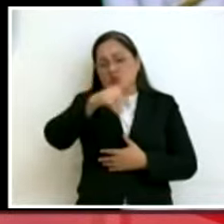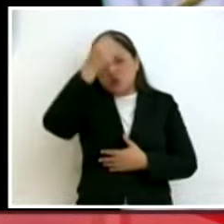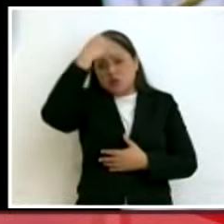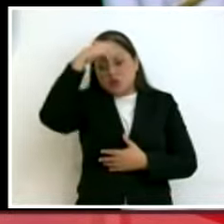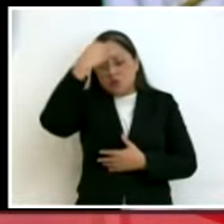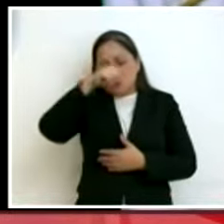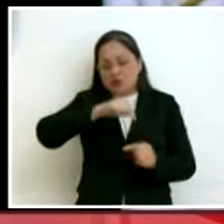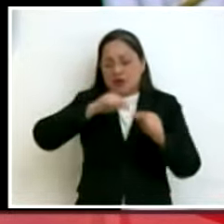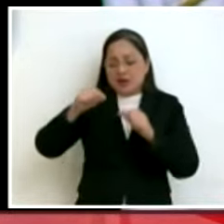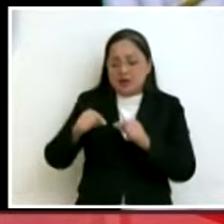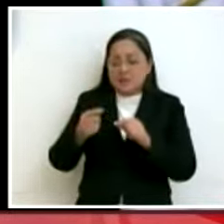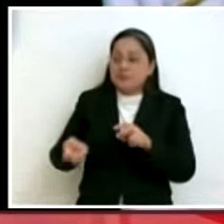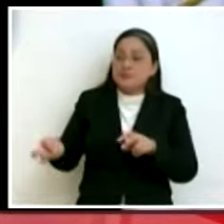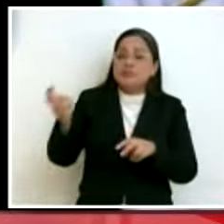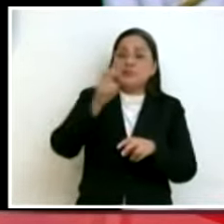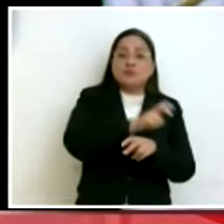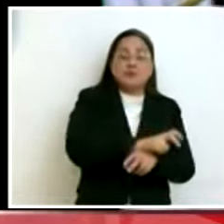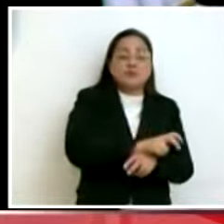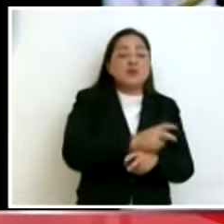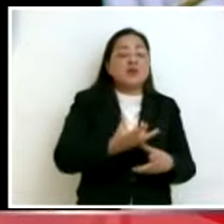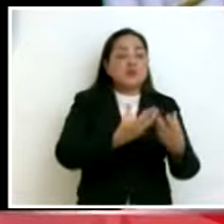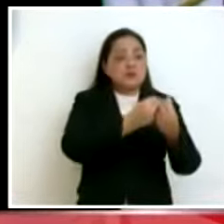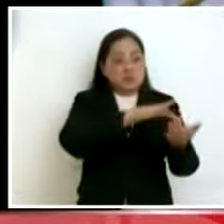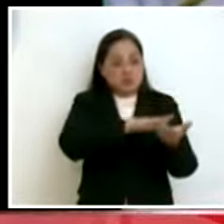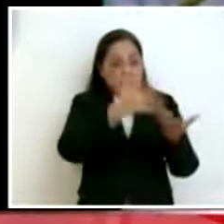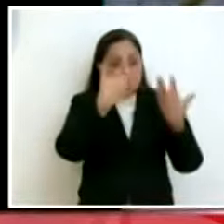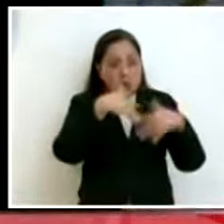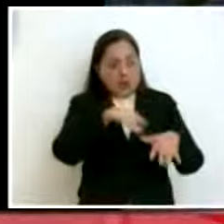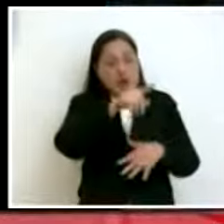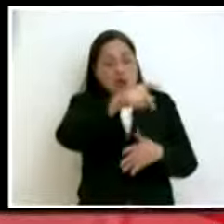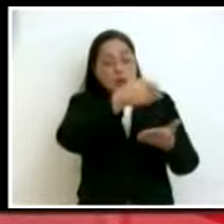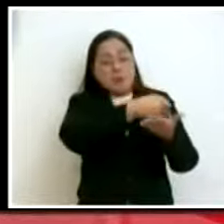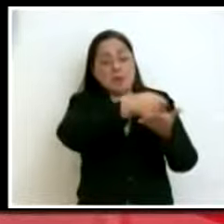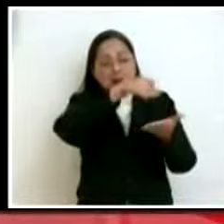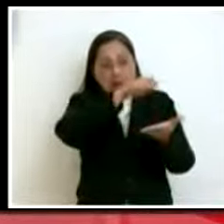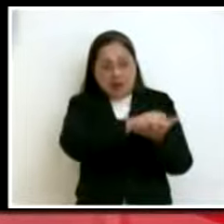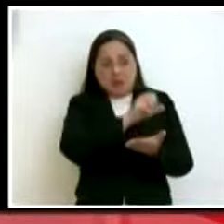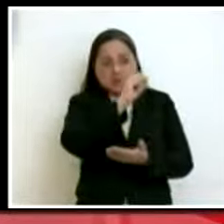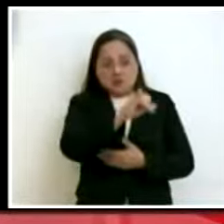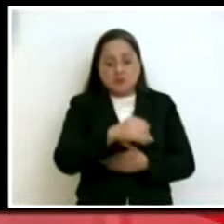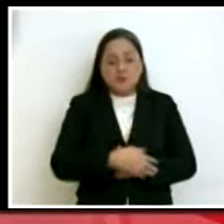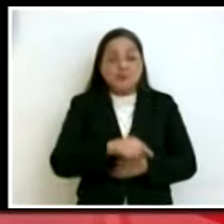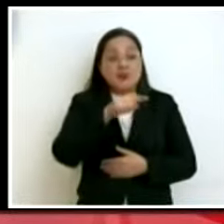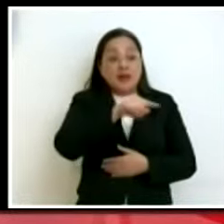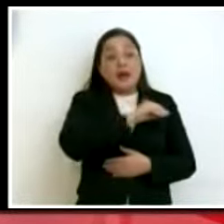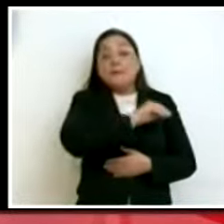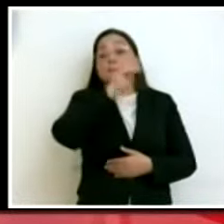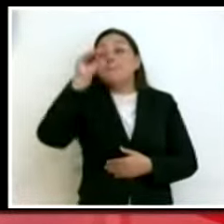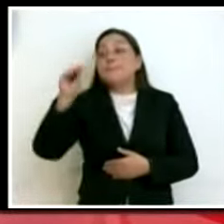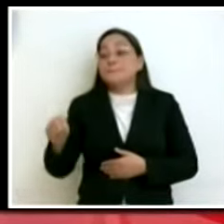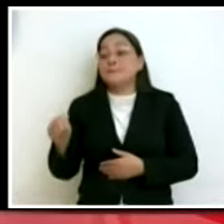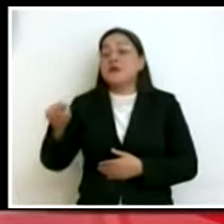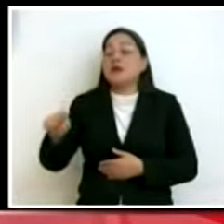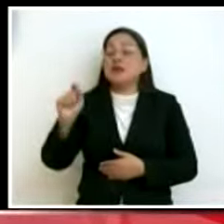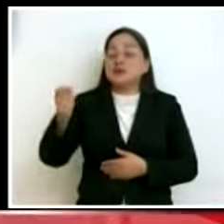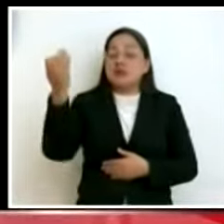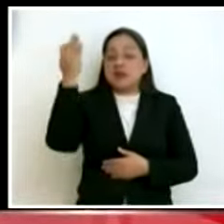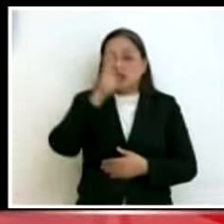sido de este lado hacia ese lado Héroes de este lado a este lado